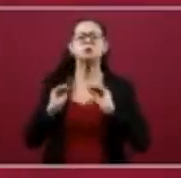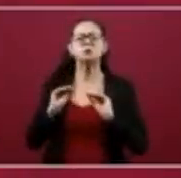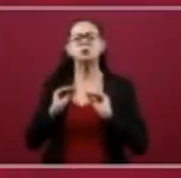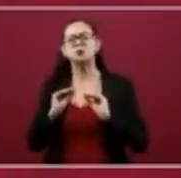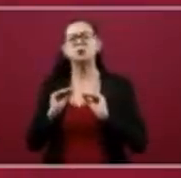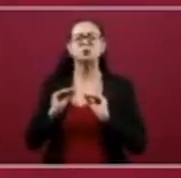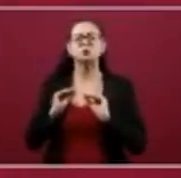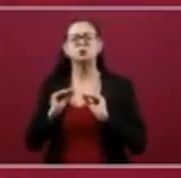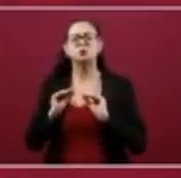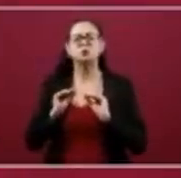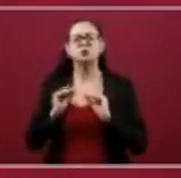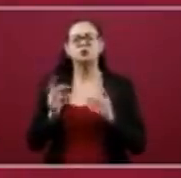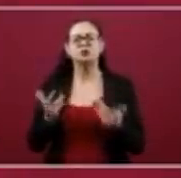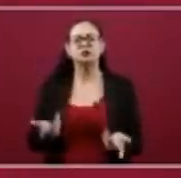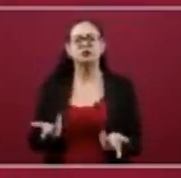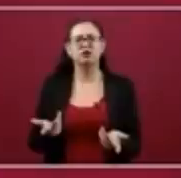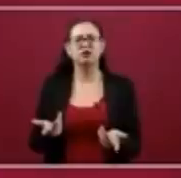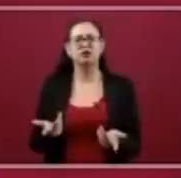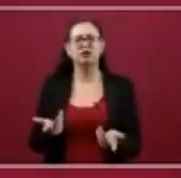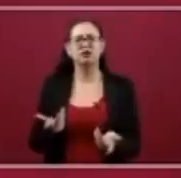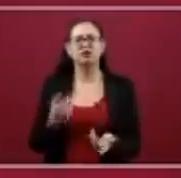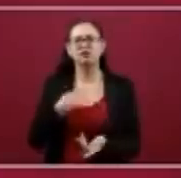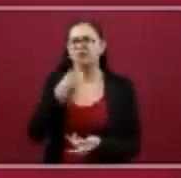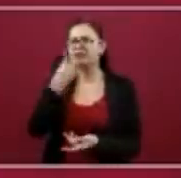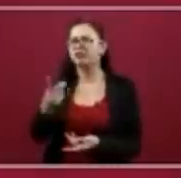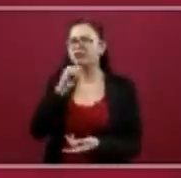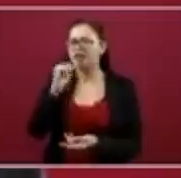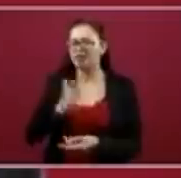si no actuamos,